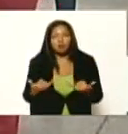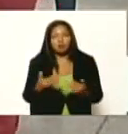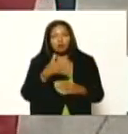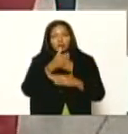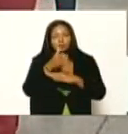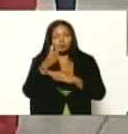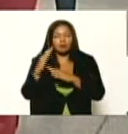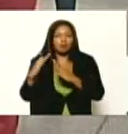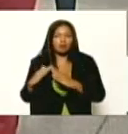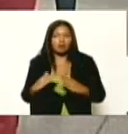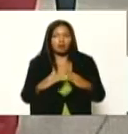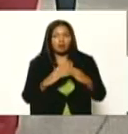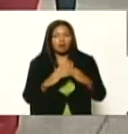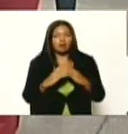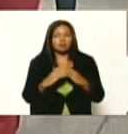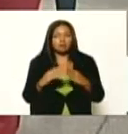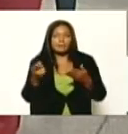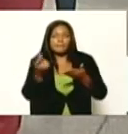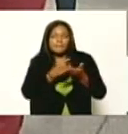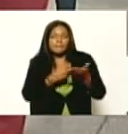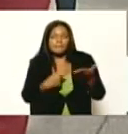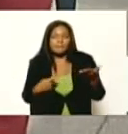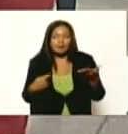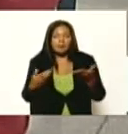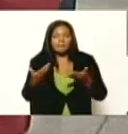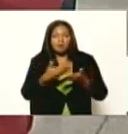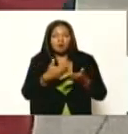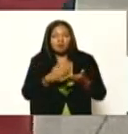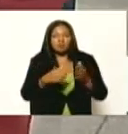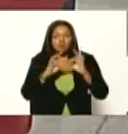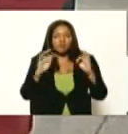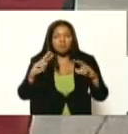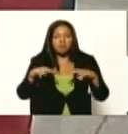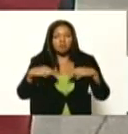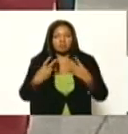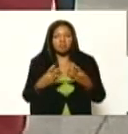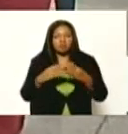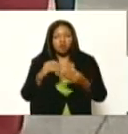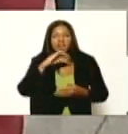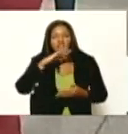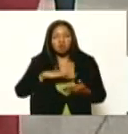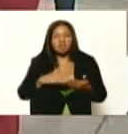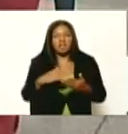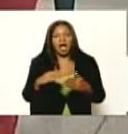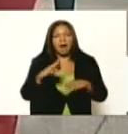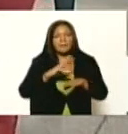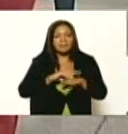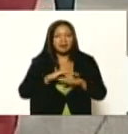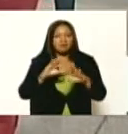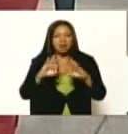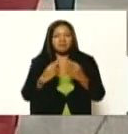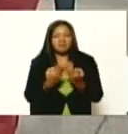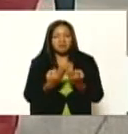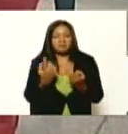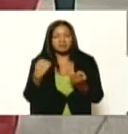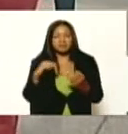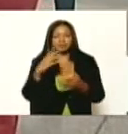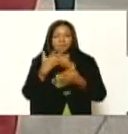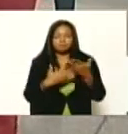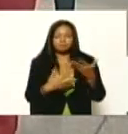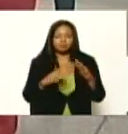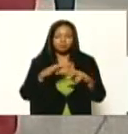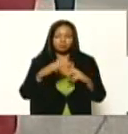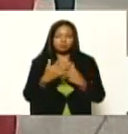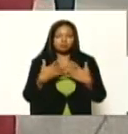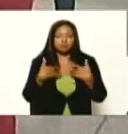sino desde Pesquisa vamos a ir actualizando todas las historias médicas con la familia para tener el análisis situacional